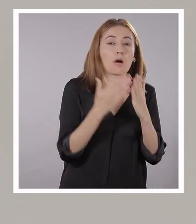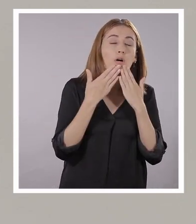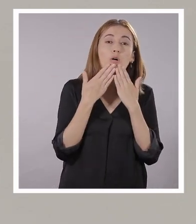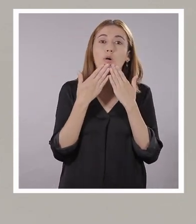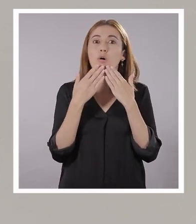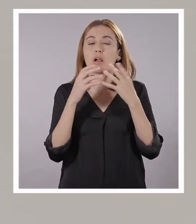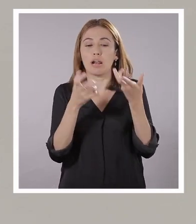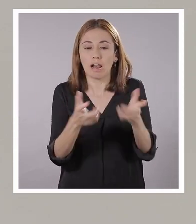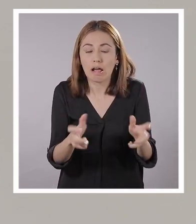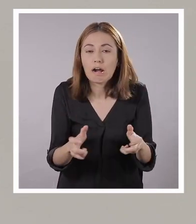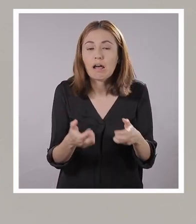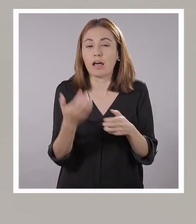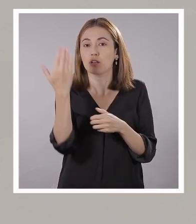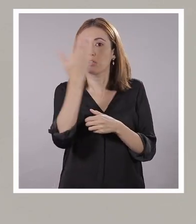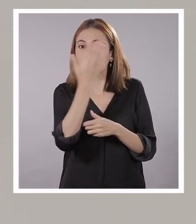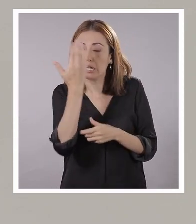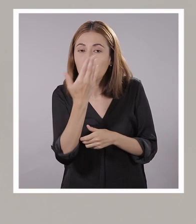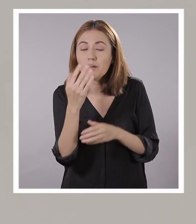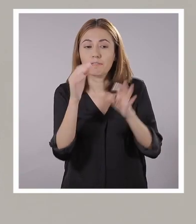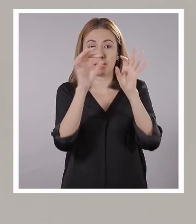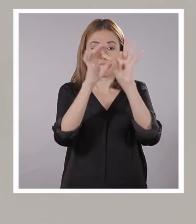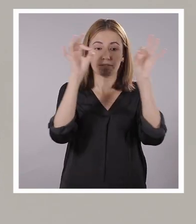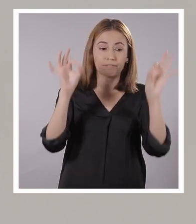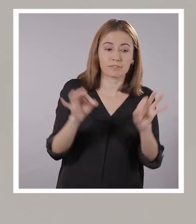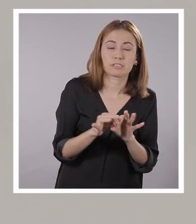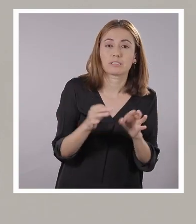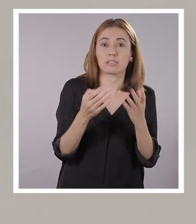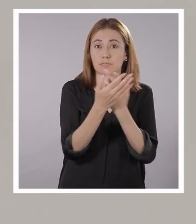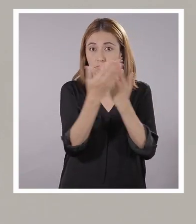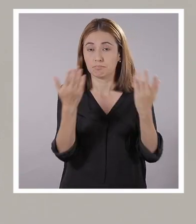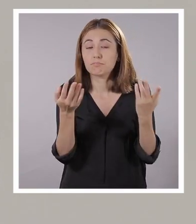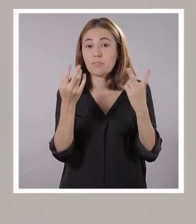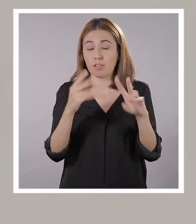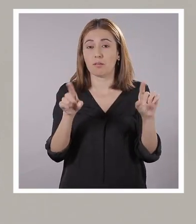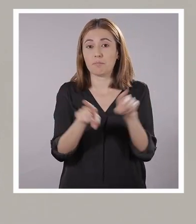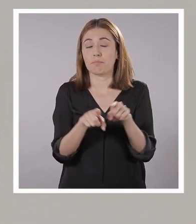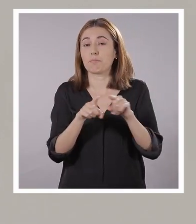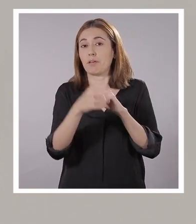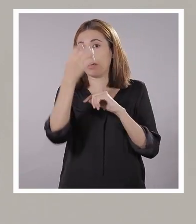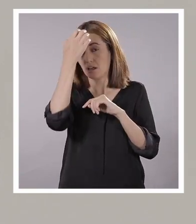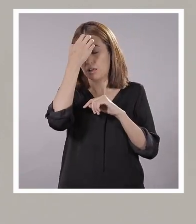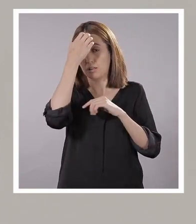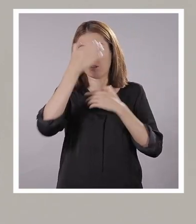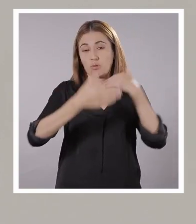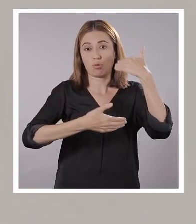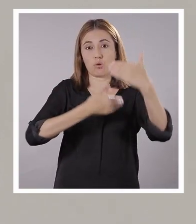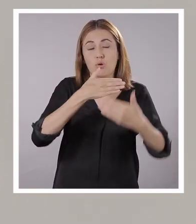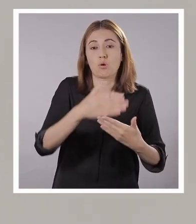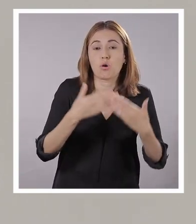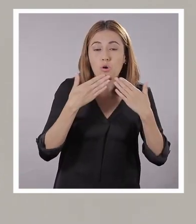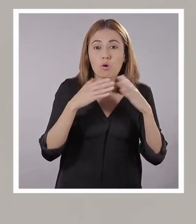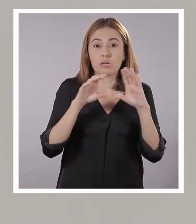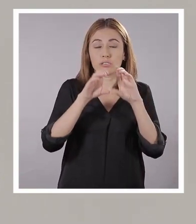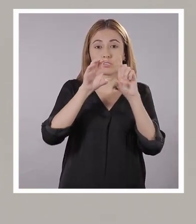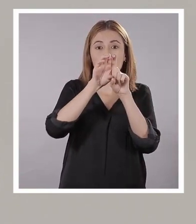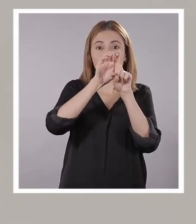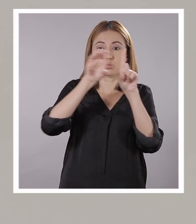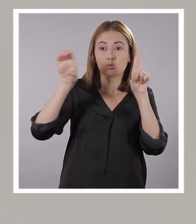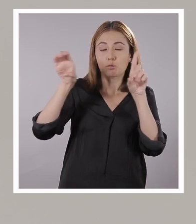la radio, la televisión, las fichas pedagógicas, tal vez esta educación que tenemos también vía Zoom, vía